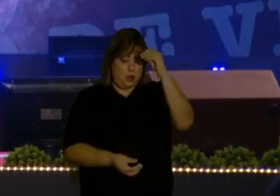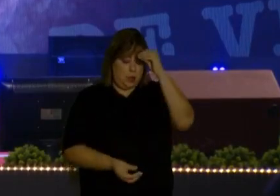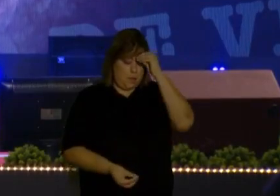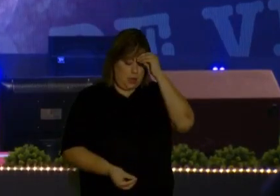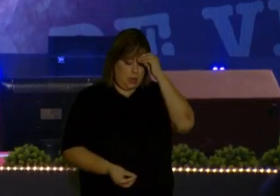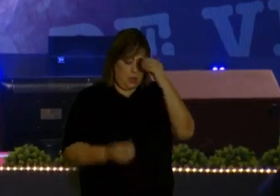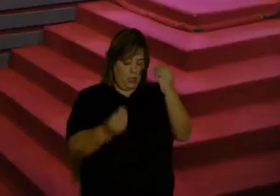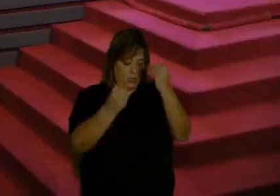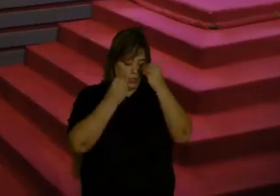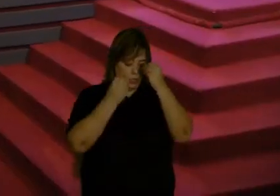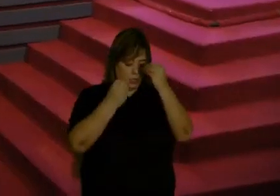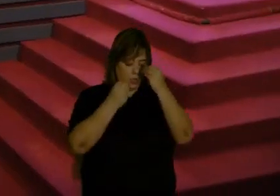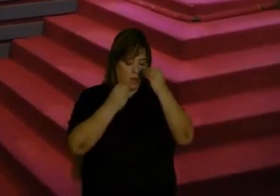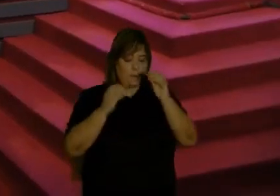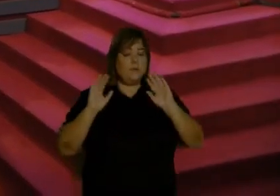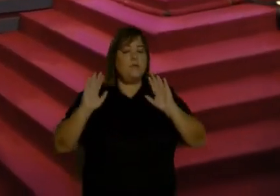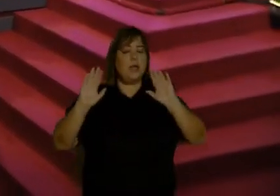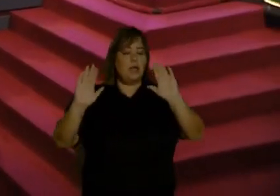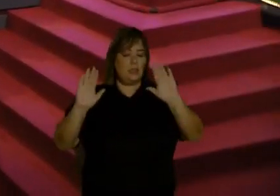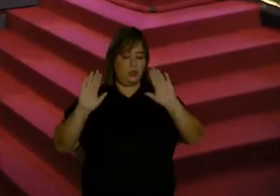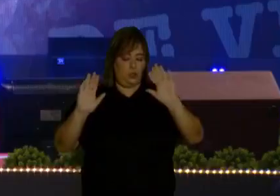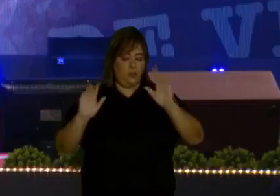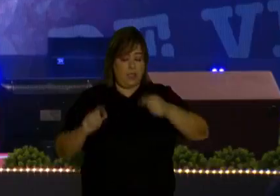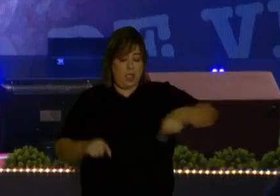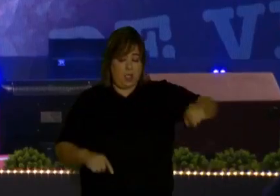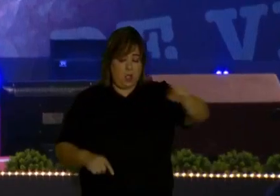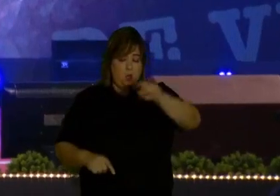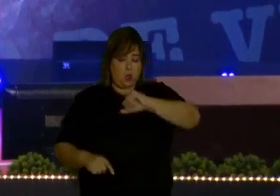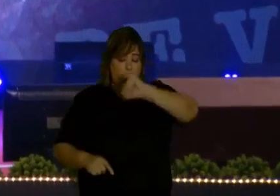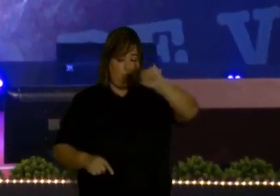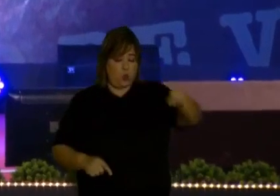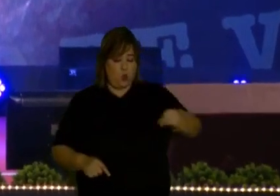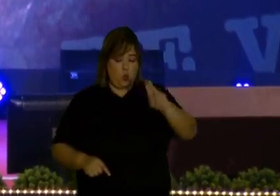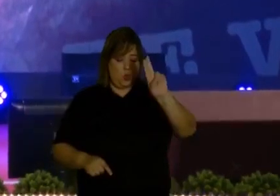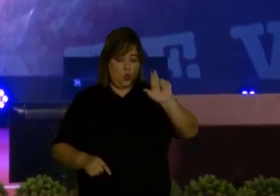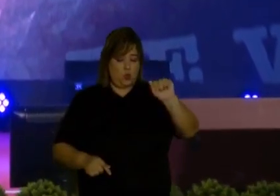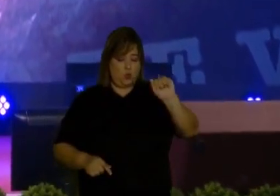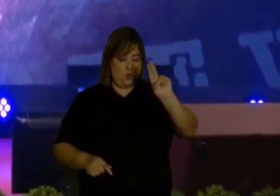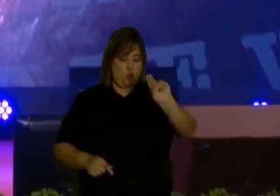maravilloso. Juan estaba en una crisis.